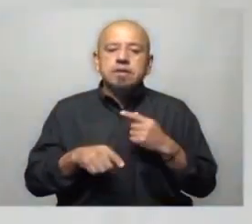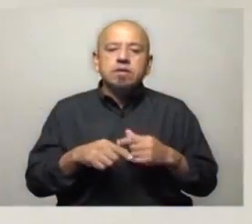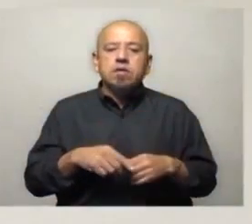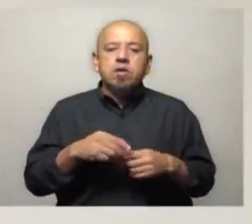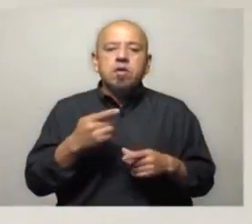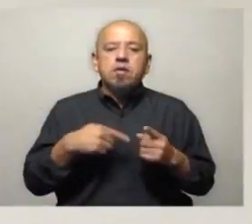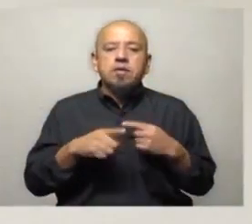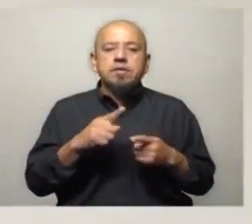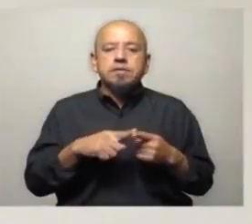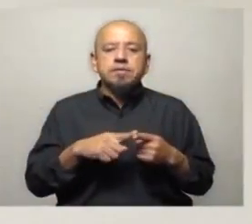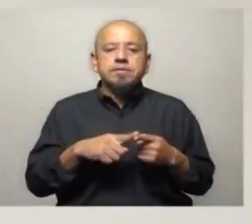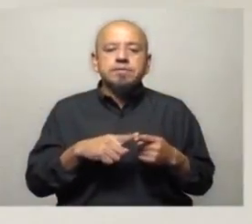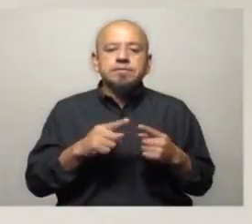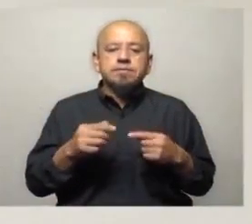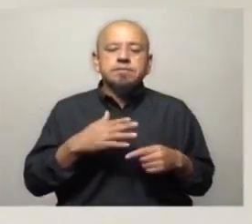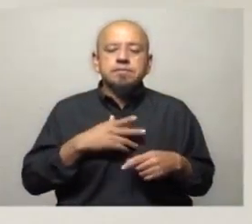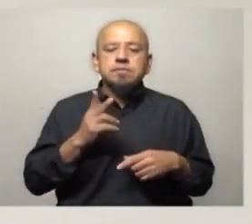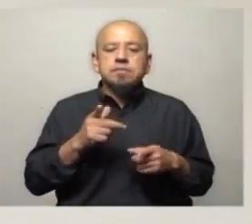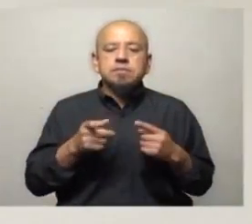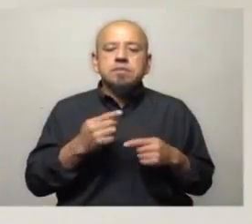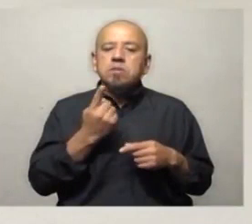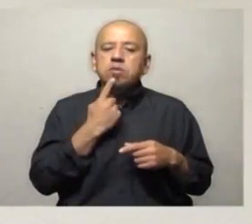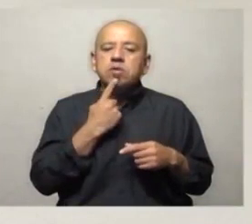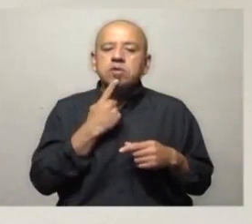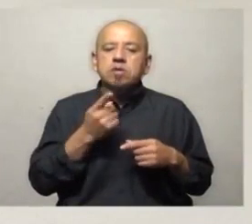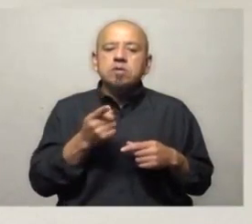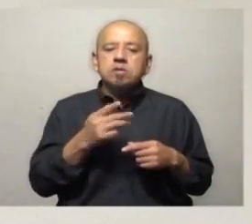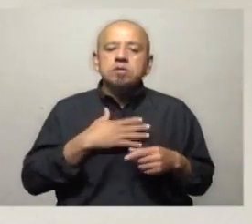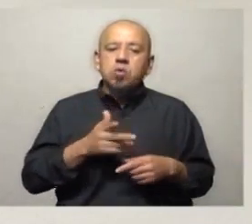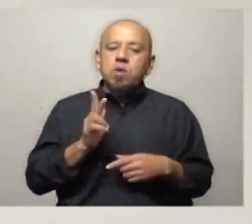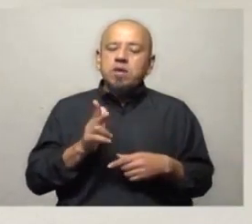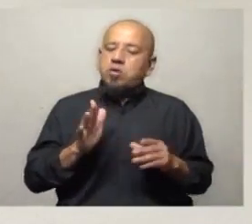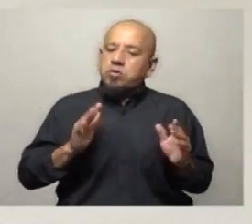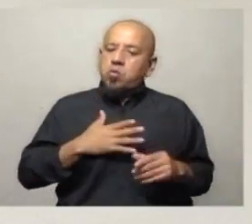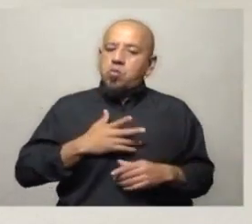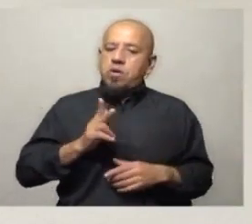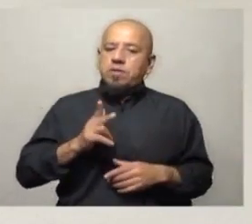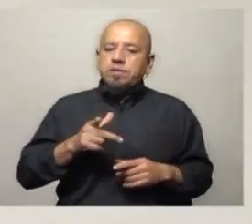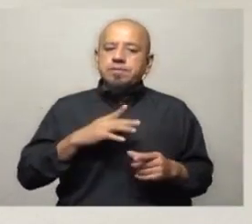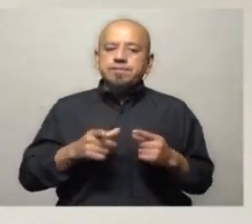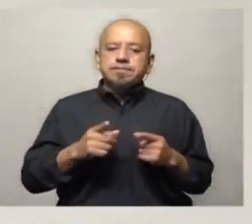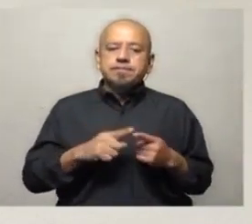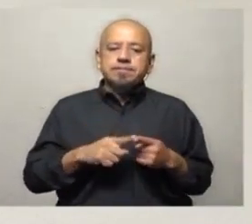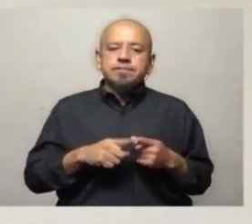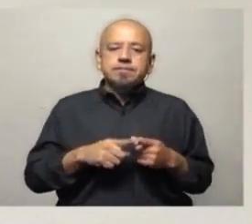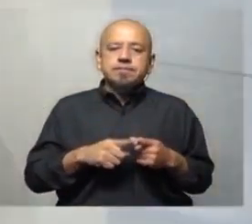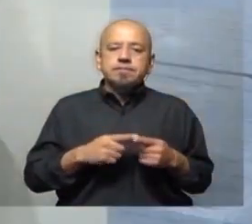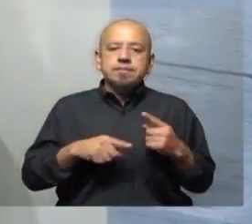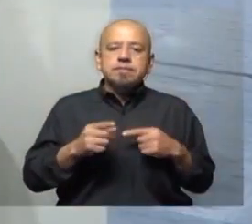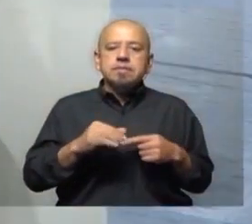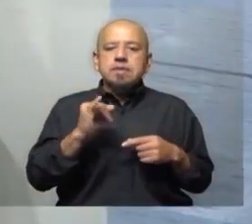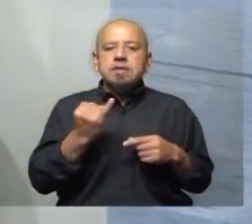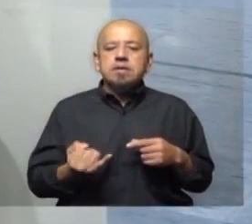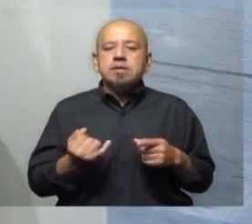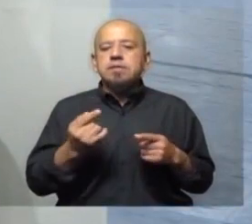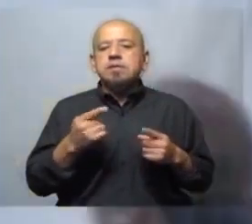pero también desde la parte como humana pues estrictamente político humano incluso habla de eso de que era flaco y